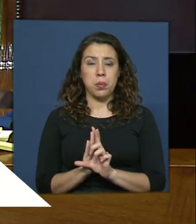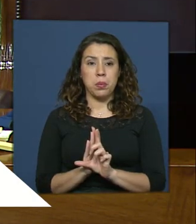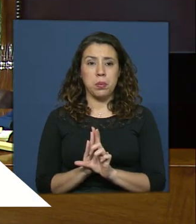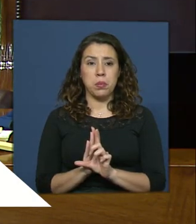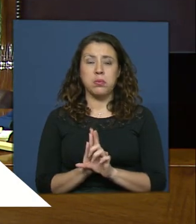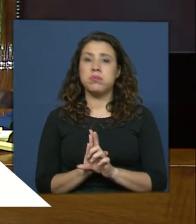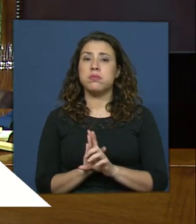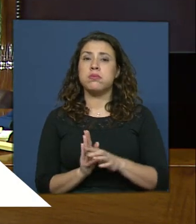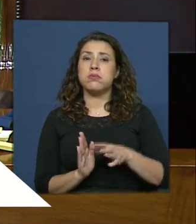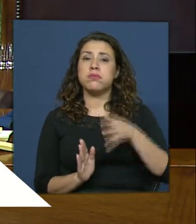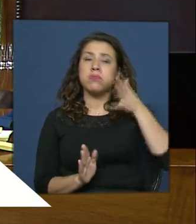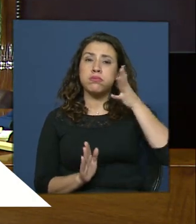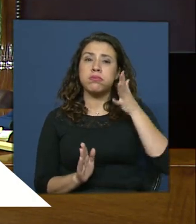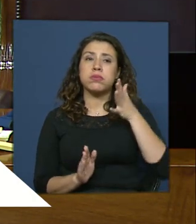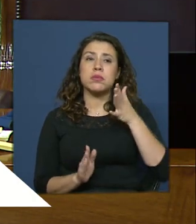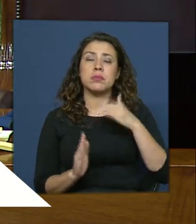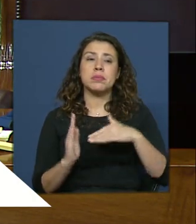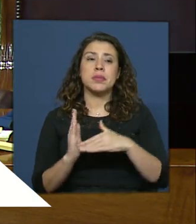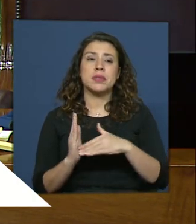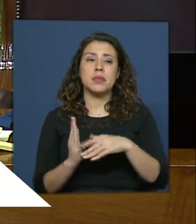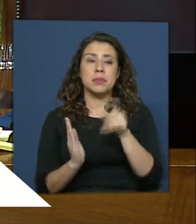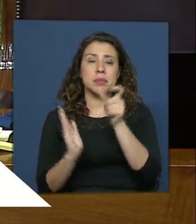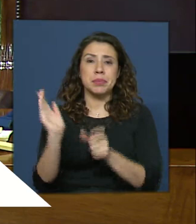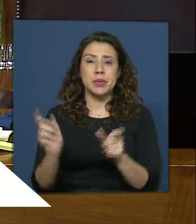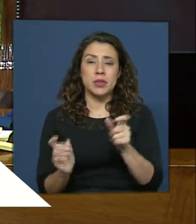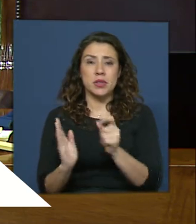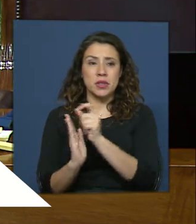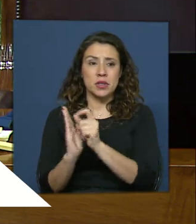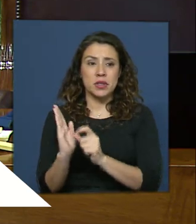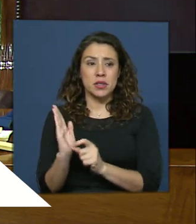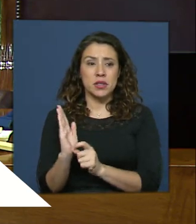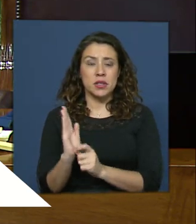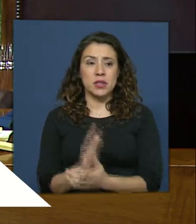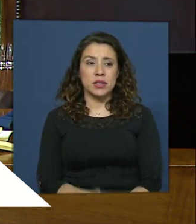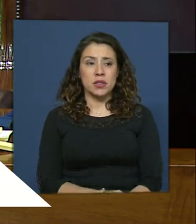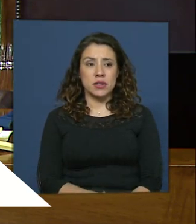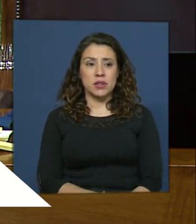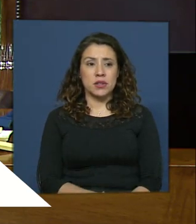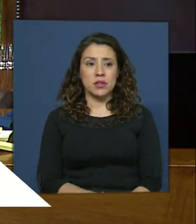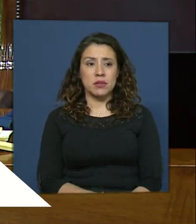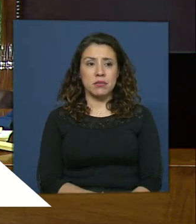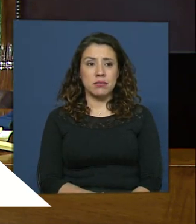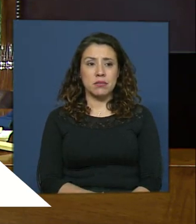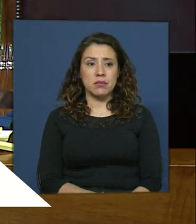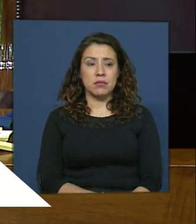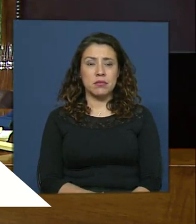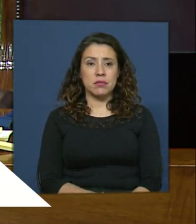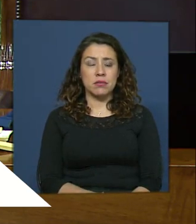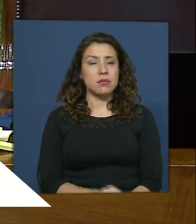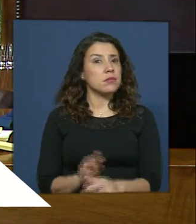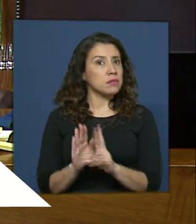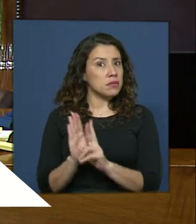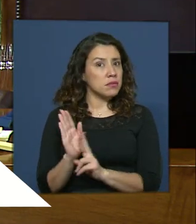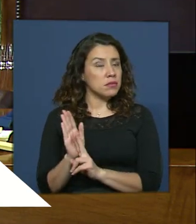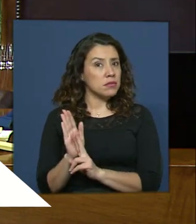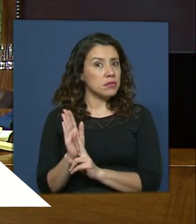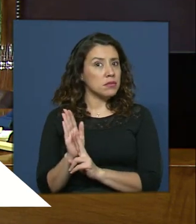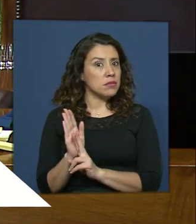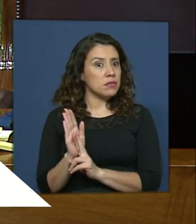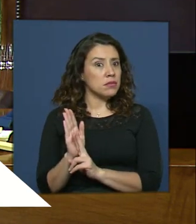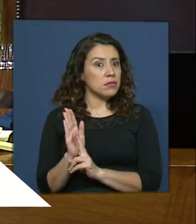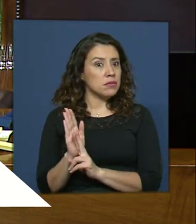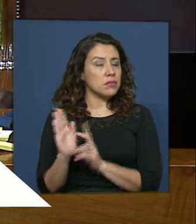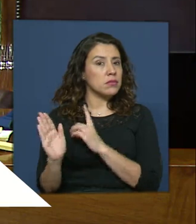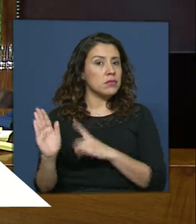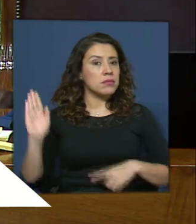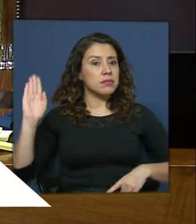discursos pendientes y con inscritos en su momento. ¿De reglamento, diputado?